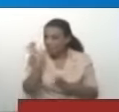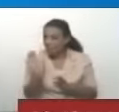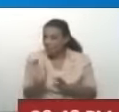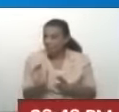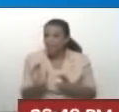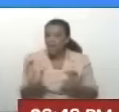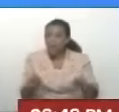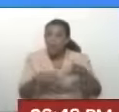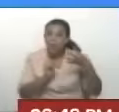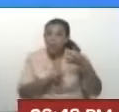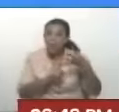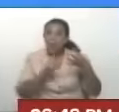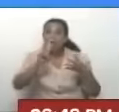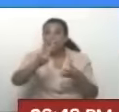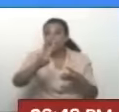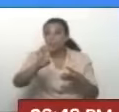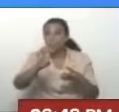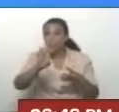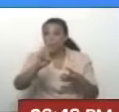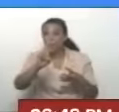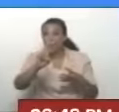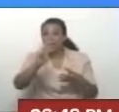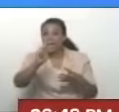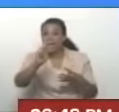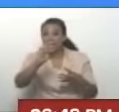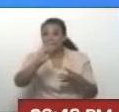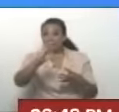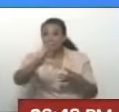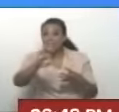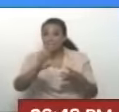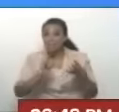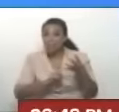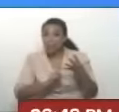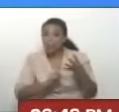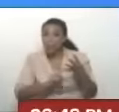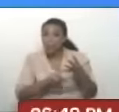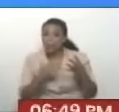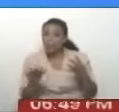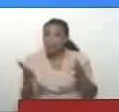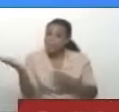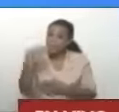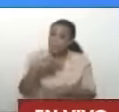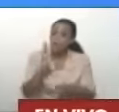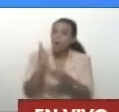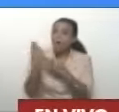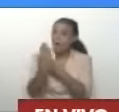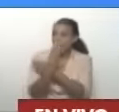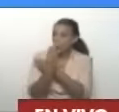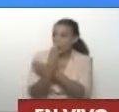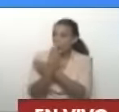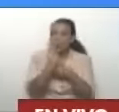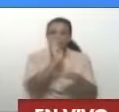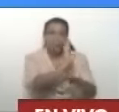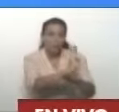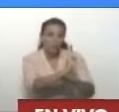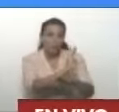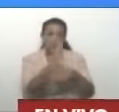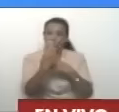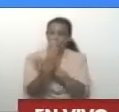al cuarto vértice. El cuarto vértice, vamos a cuidarnos.